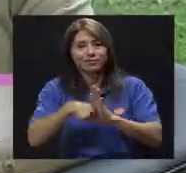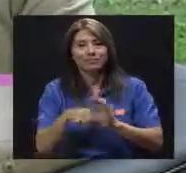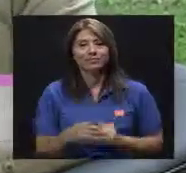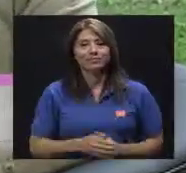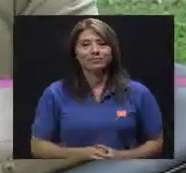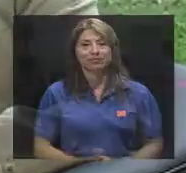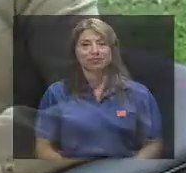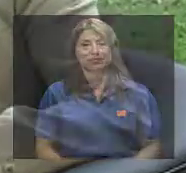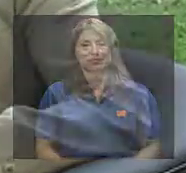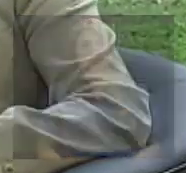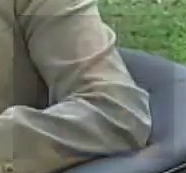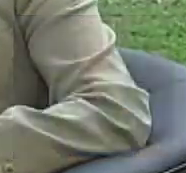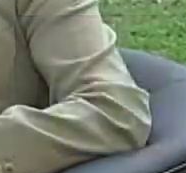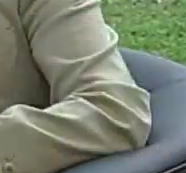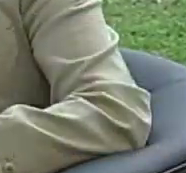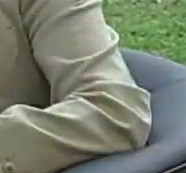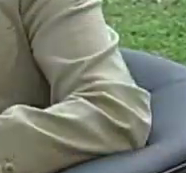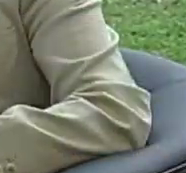venimos.